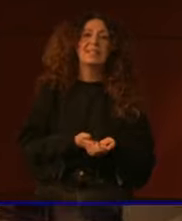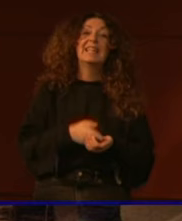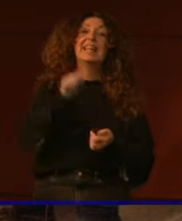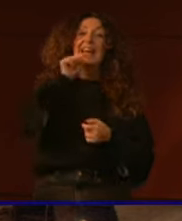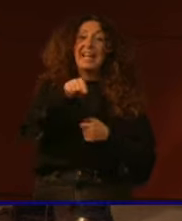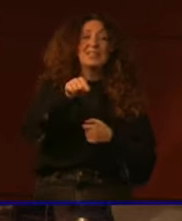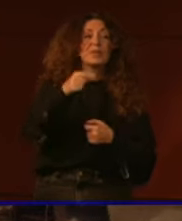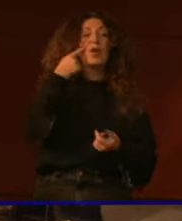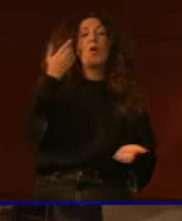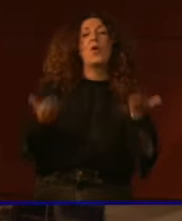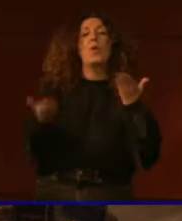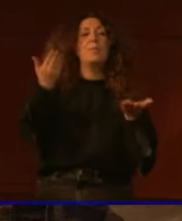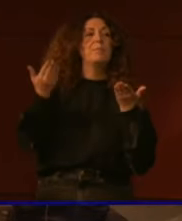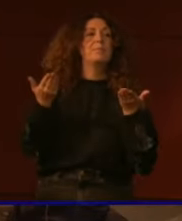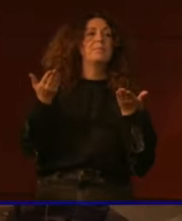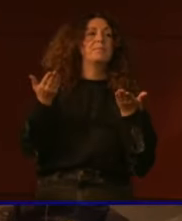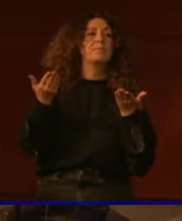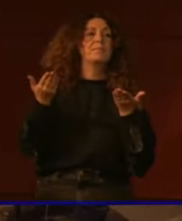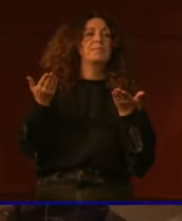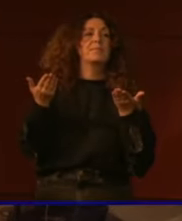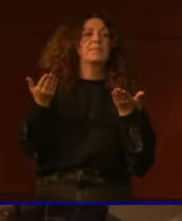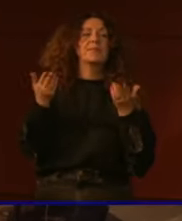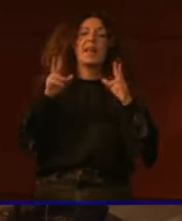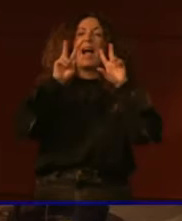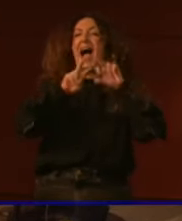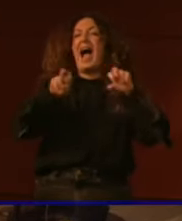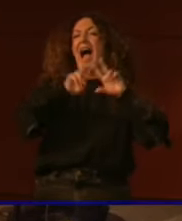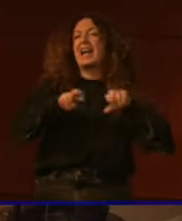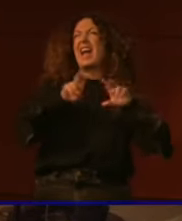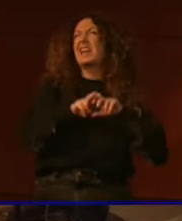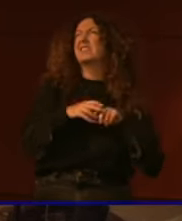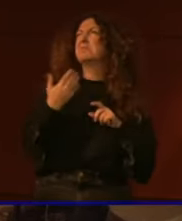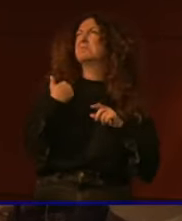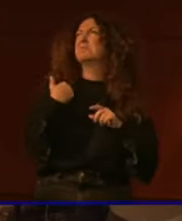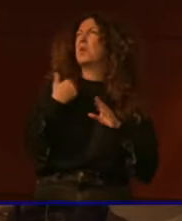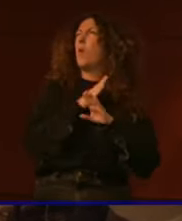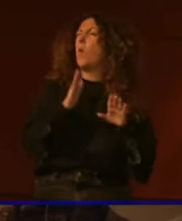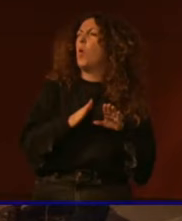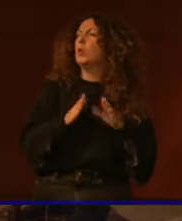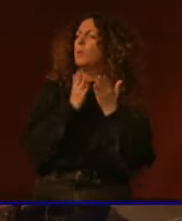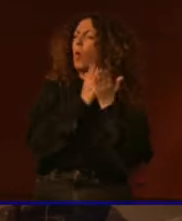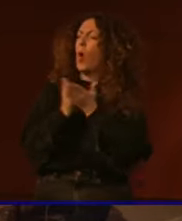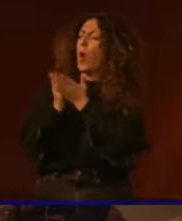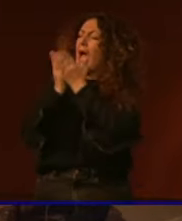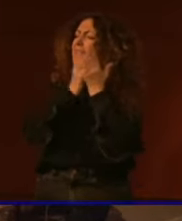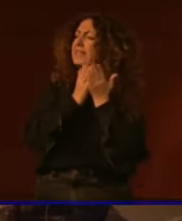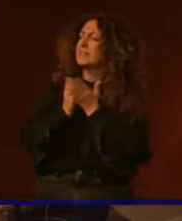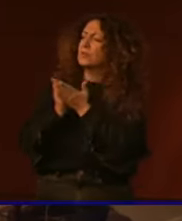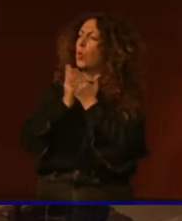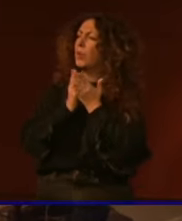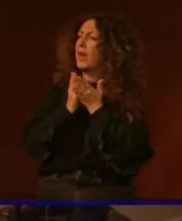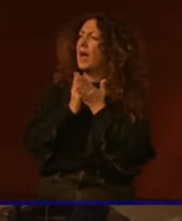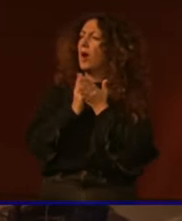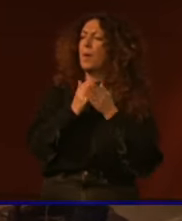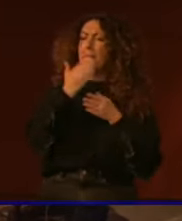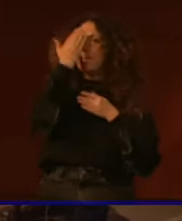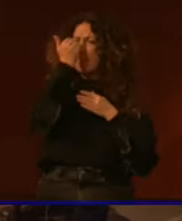con un análisis de la última, no sé si ha salido ya el último estudio o la última memoria